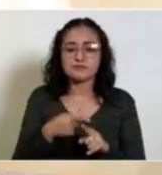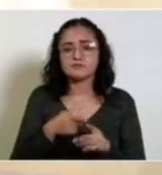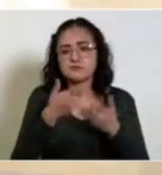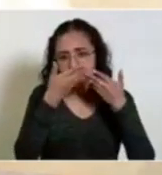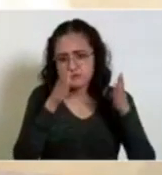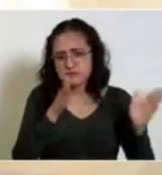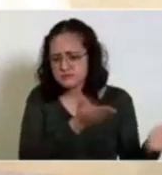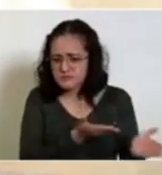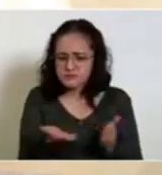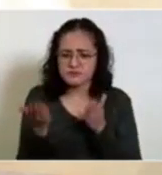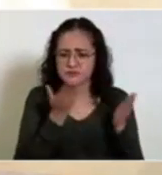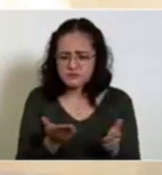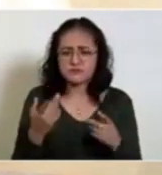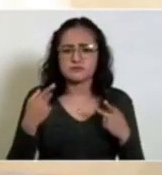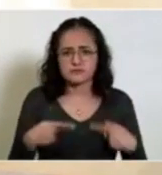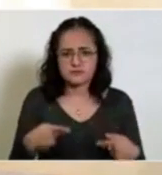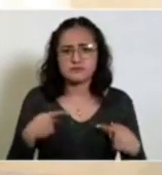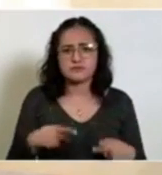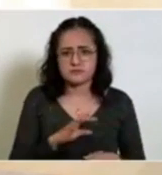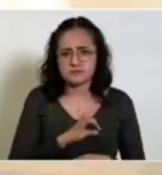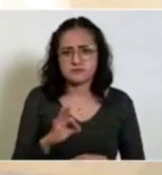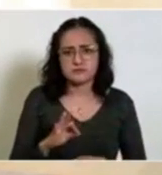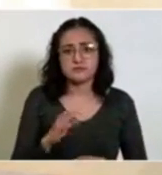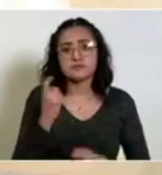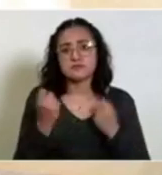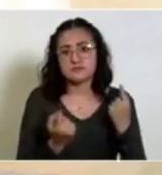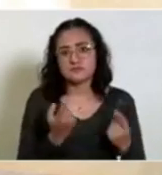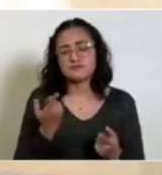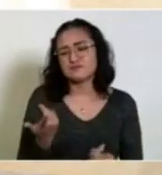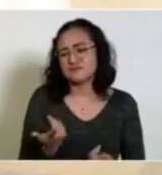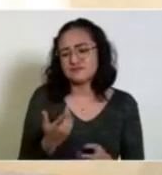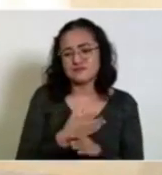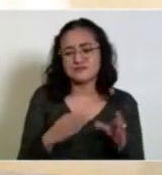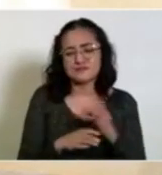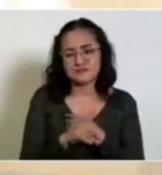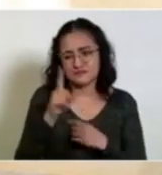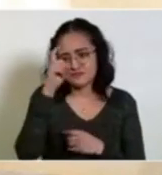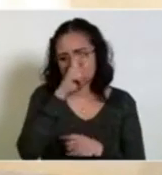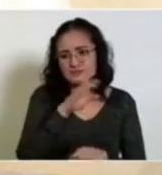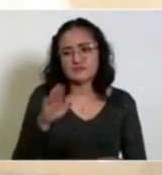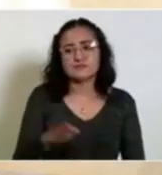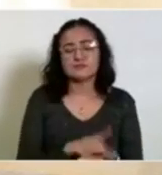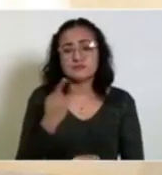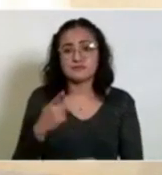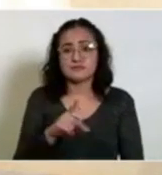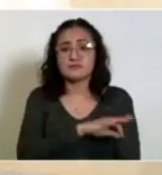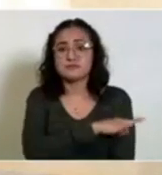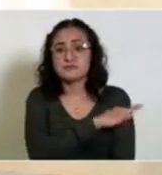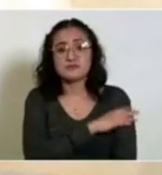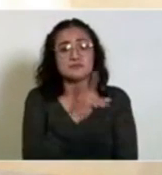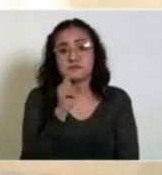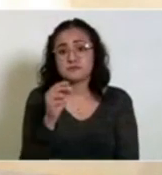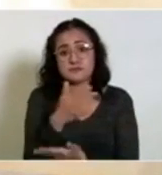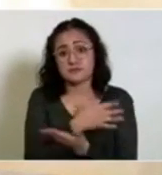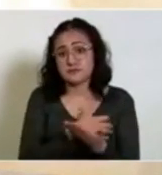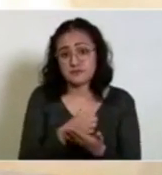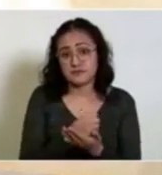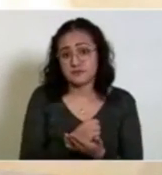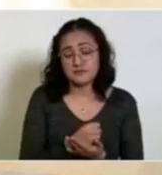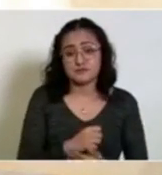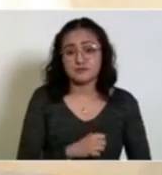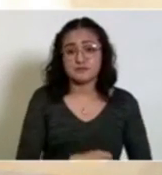abierta a ver hechos complicados porque las vacunas no van a alcanzar